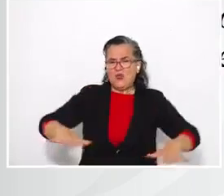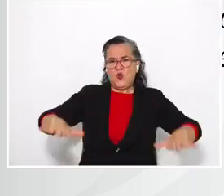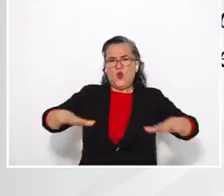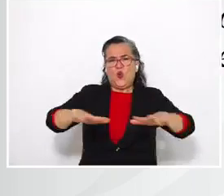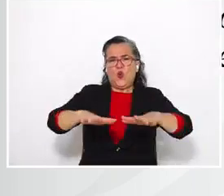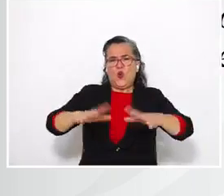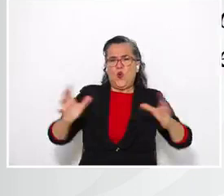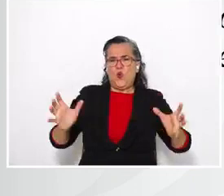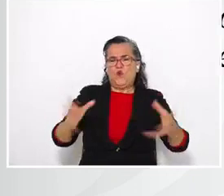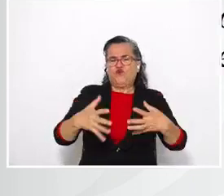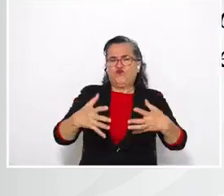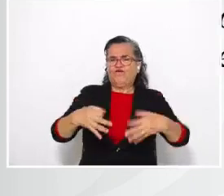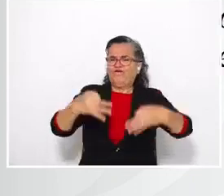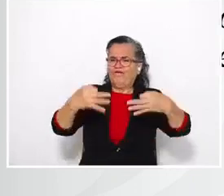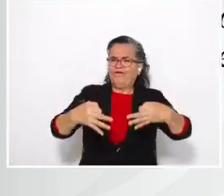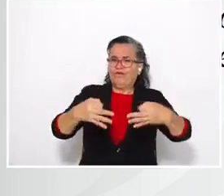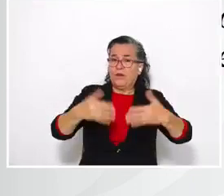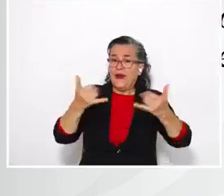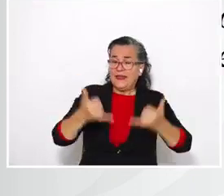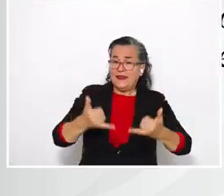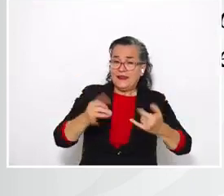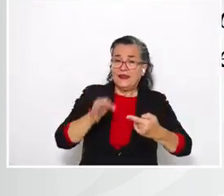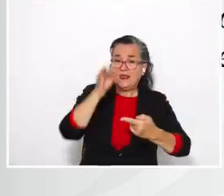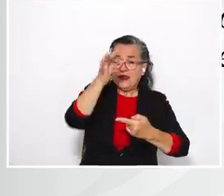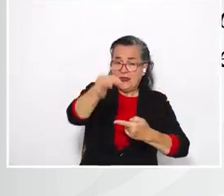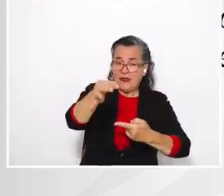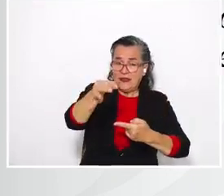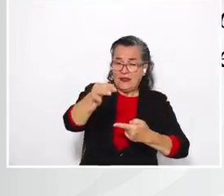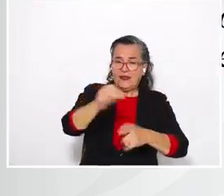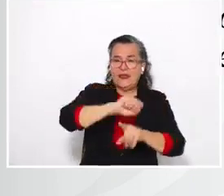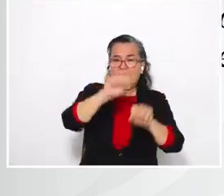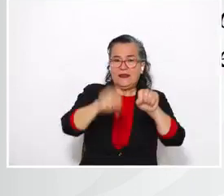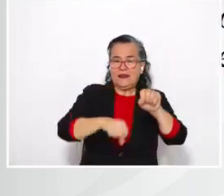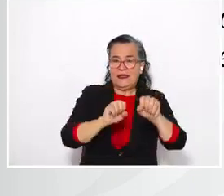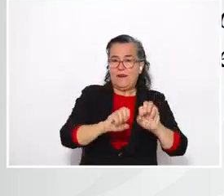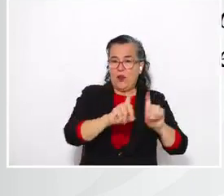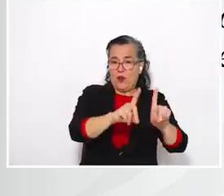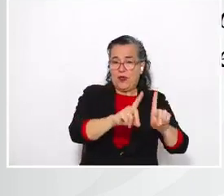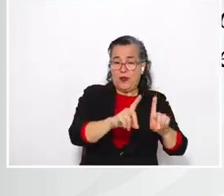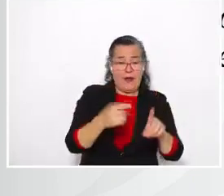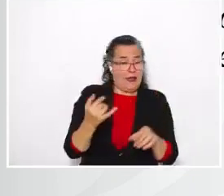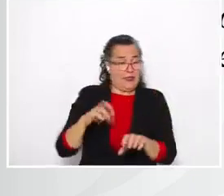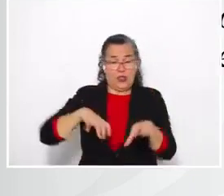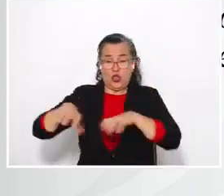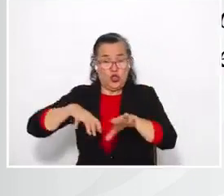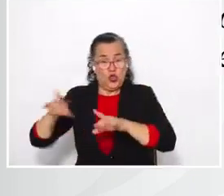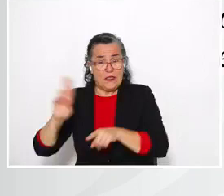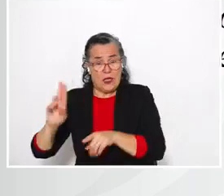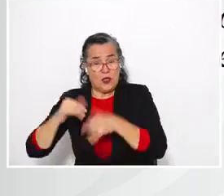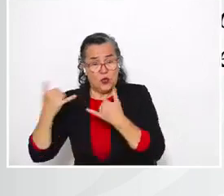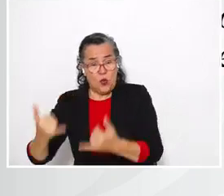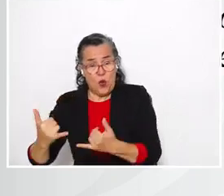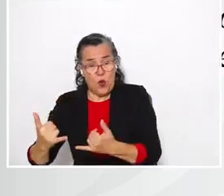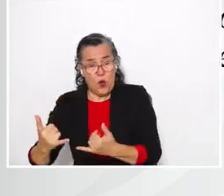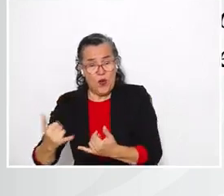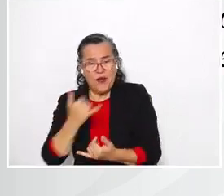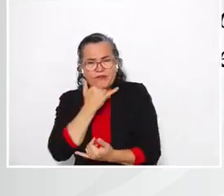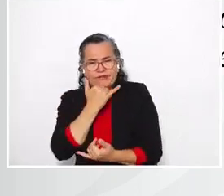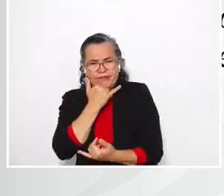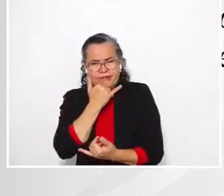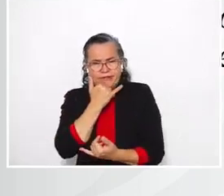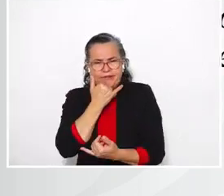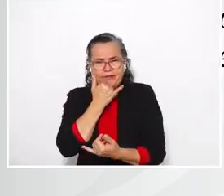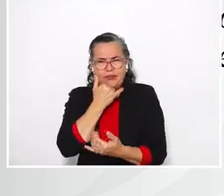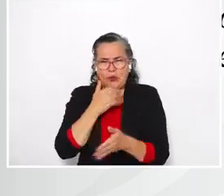para el presente y futuro del sistema educativo. De no actuarse con urgencia, se seguirá desplegando